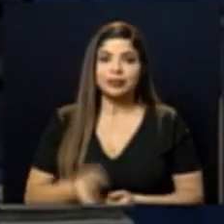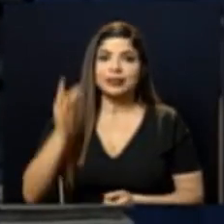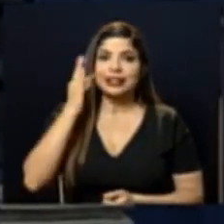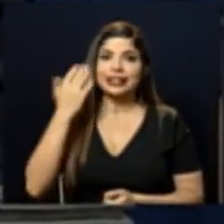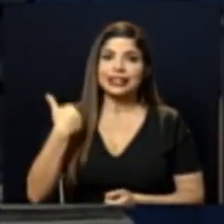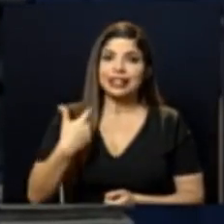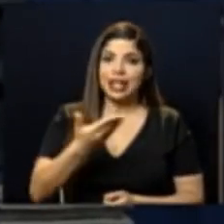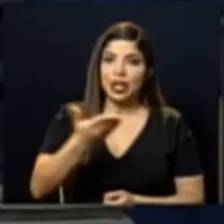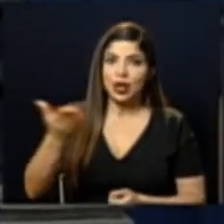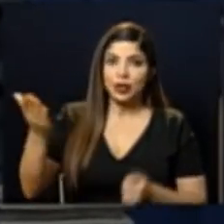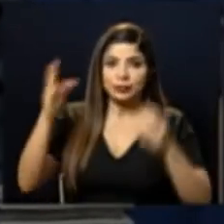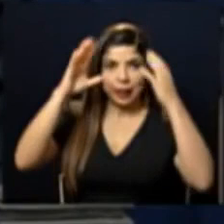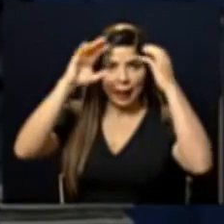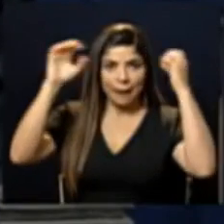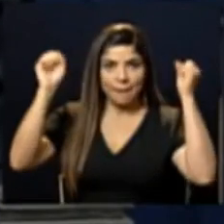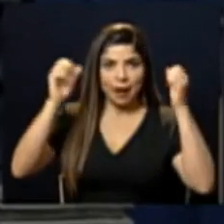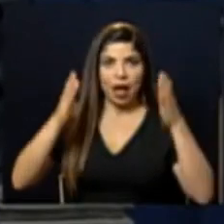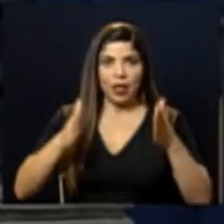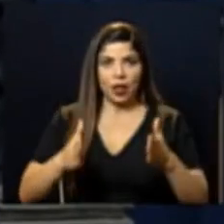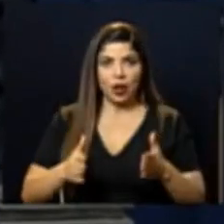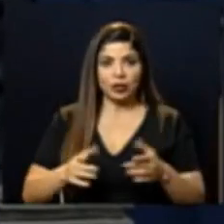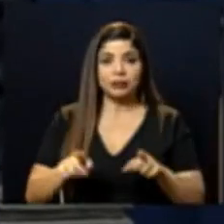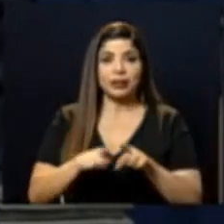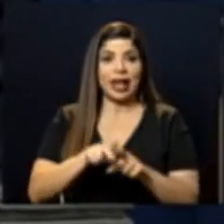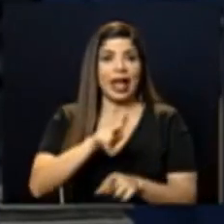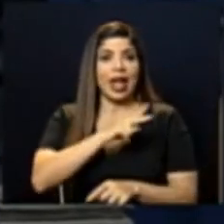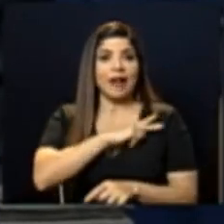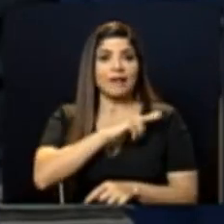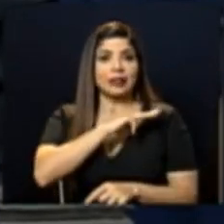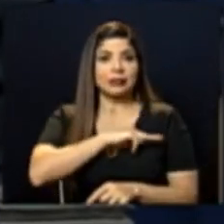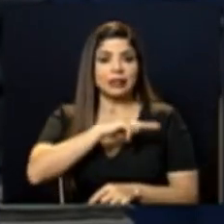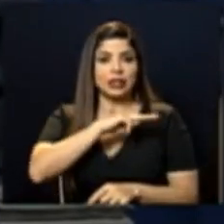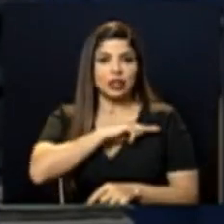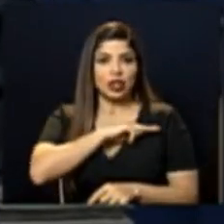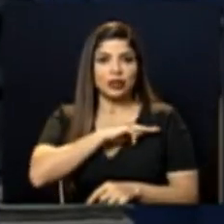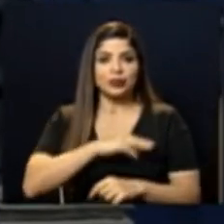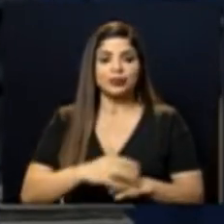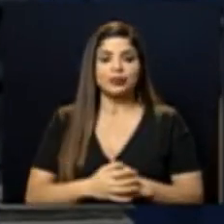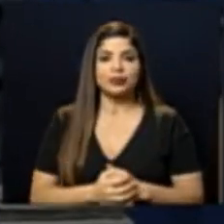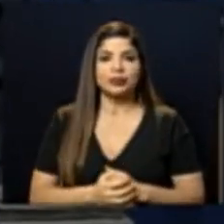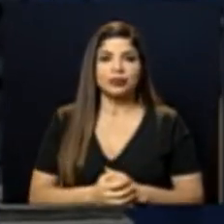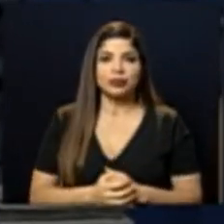señoras y señores embajadores y jefes de misión,